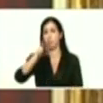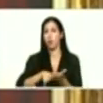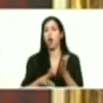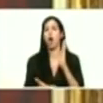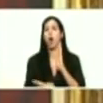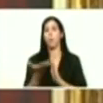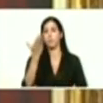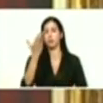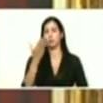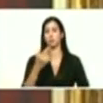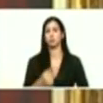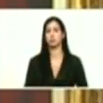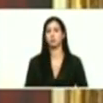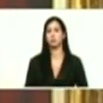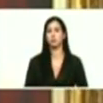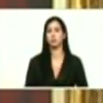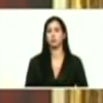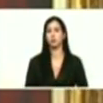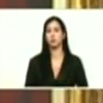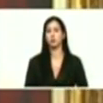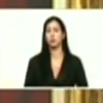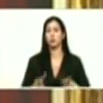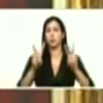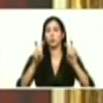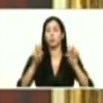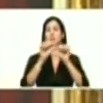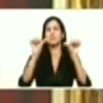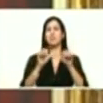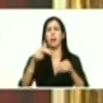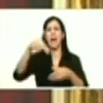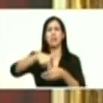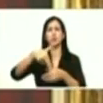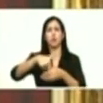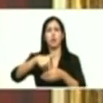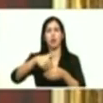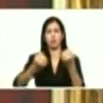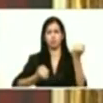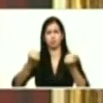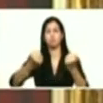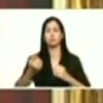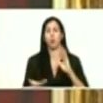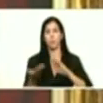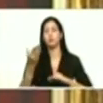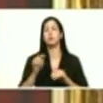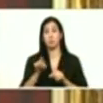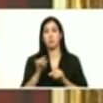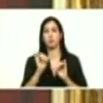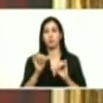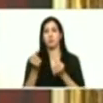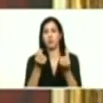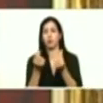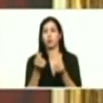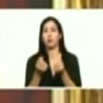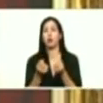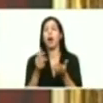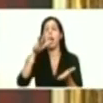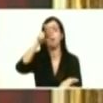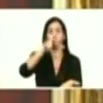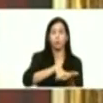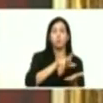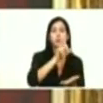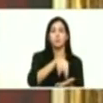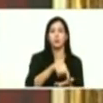del sistema nuevo de gasolina bueno la creación de las tarjetas